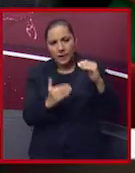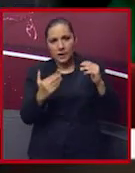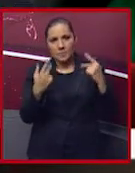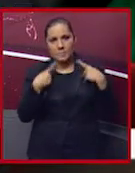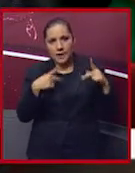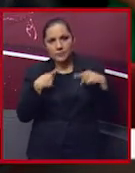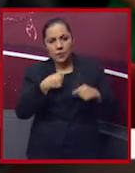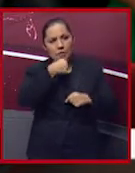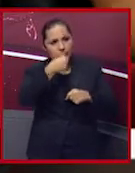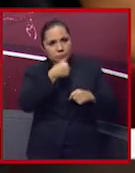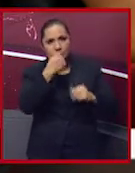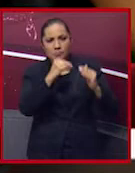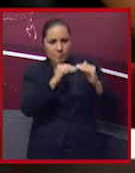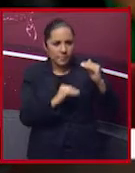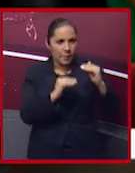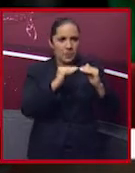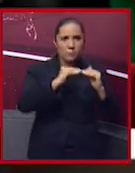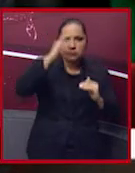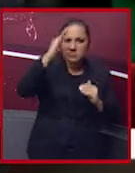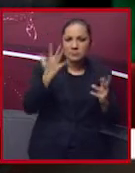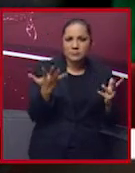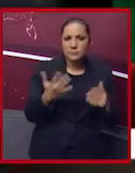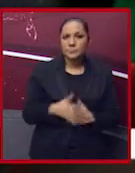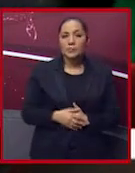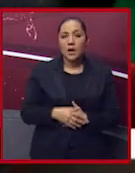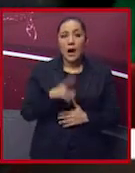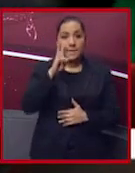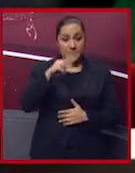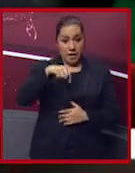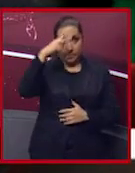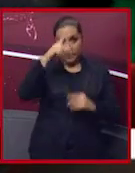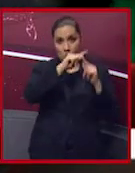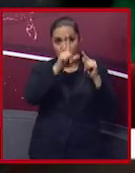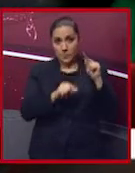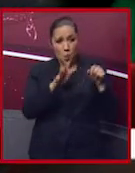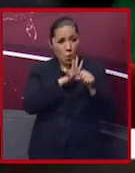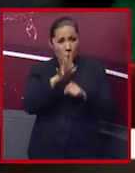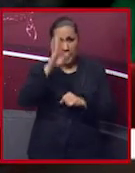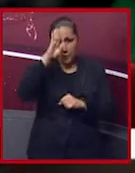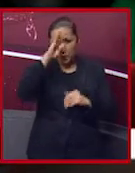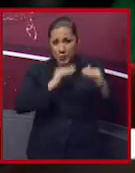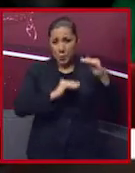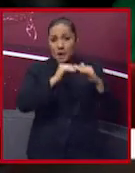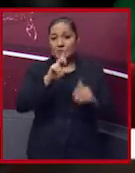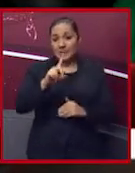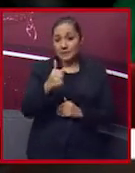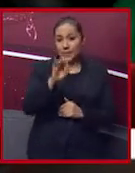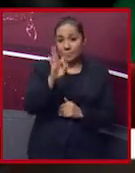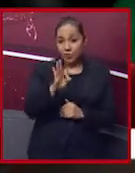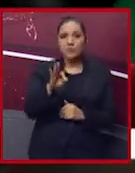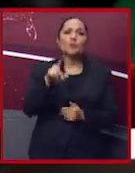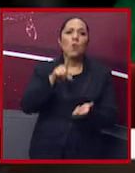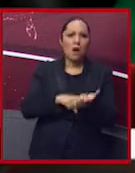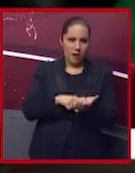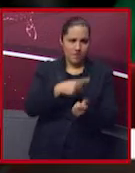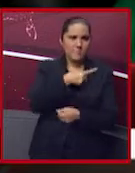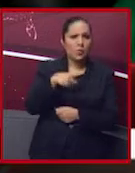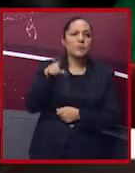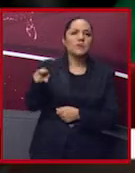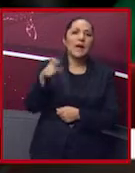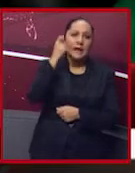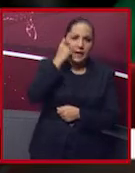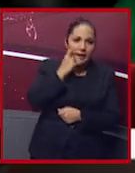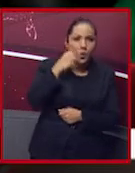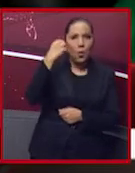vemos dónde están los pobres extremos en este país, el 36% de todos los pobres extremos están en Chiapas, Guerrero y Oaxaca. Y si metemos Veracruz, si